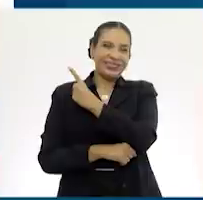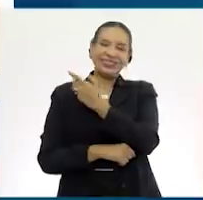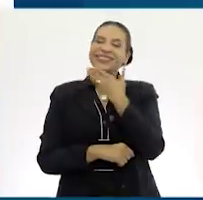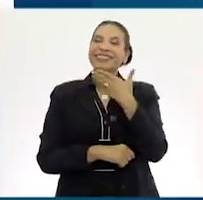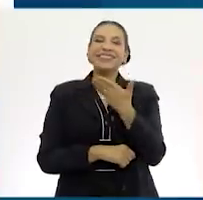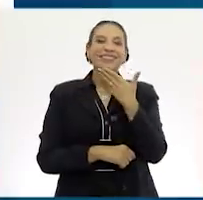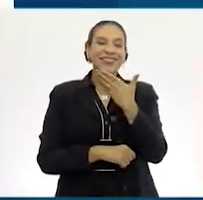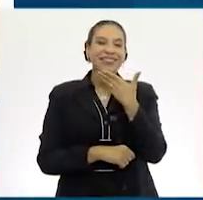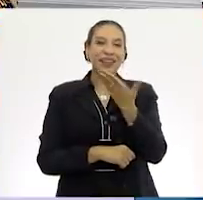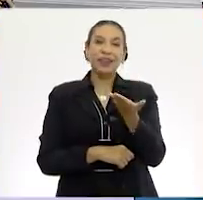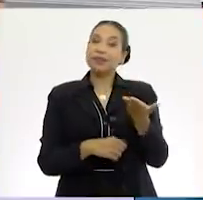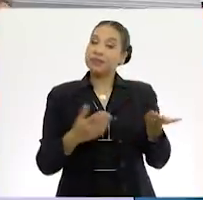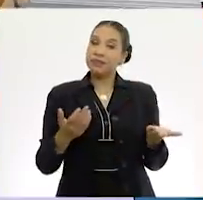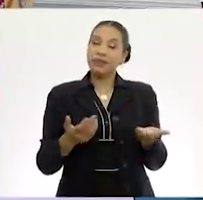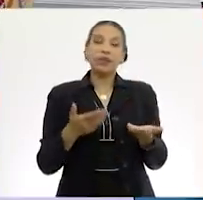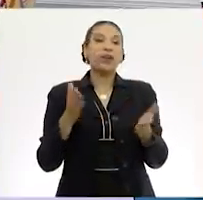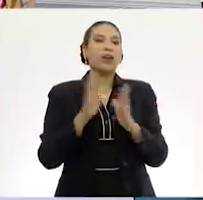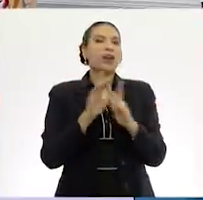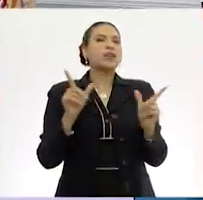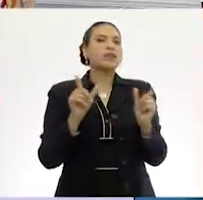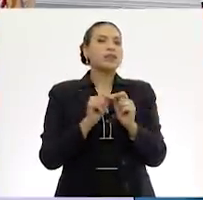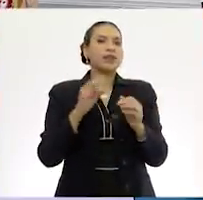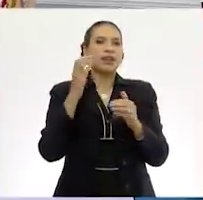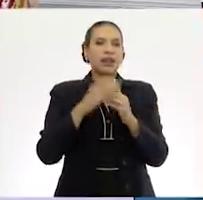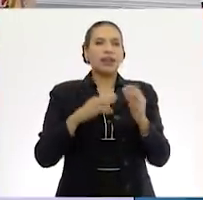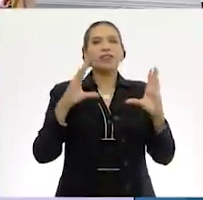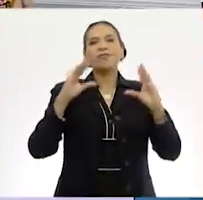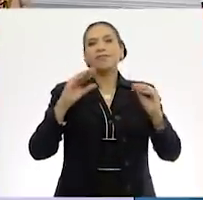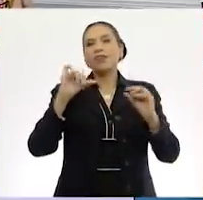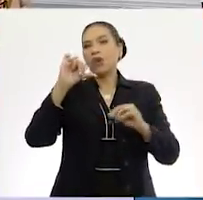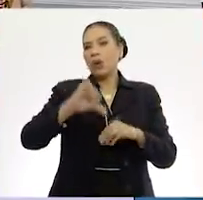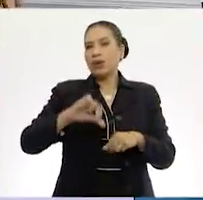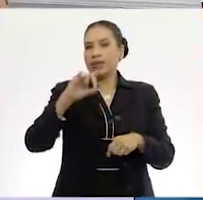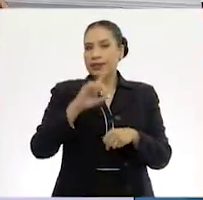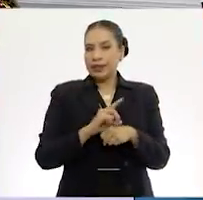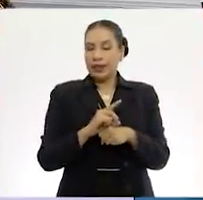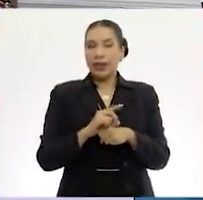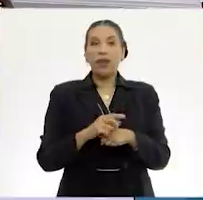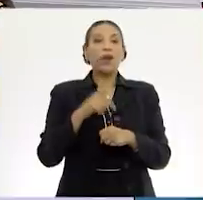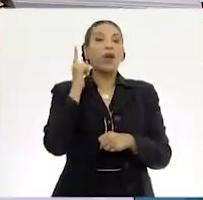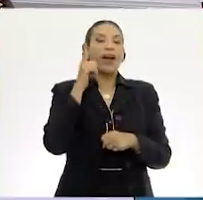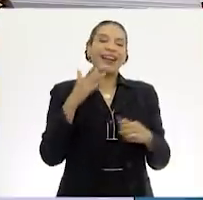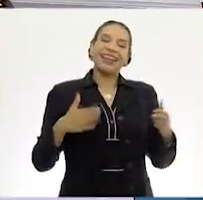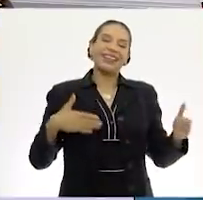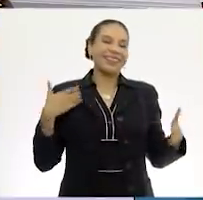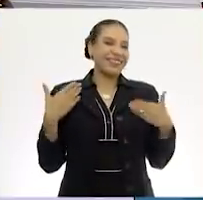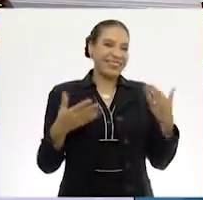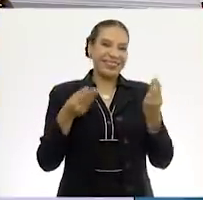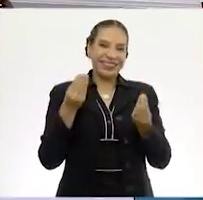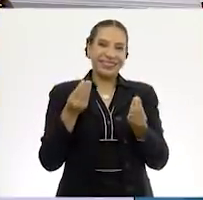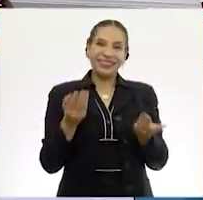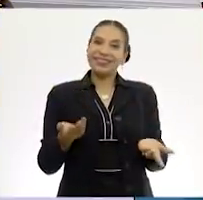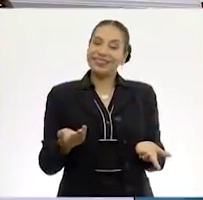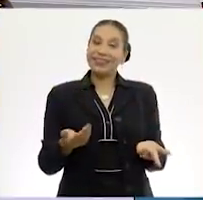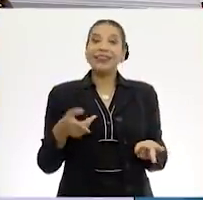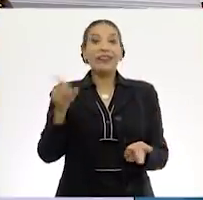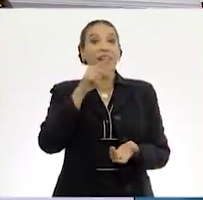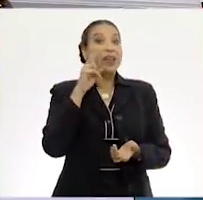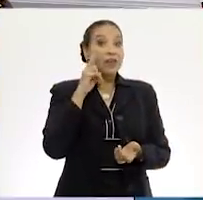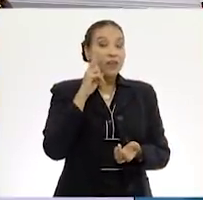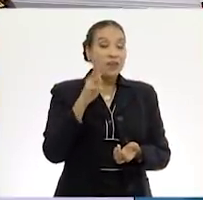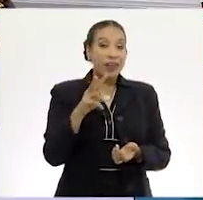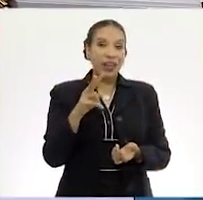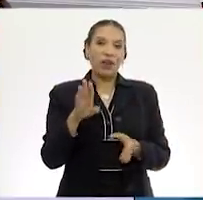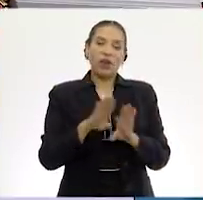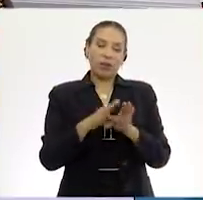bien, muy bien. Pues bueno, con esto vamos a terminar nuestra sesión el día de hoy. Espero que se hayan divertido, sobre todo que hayan visto